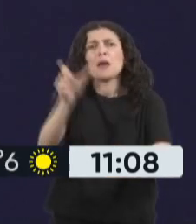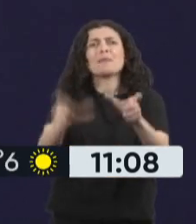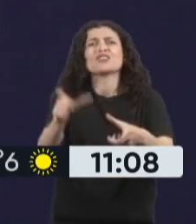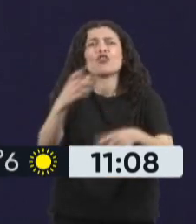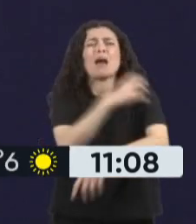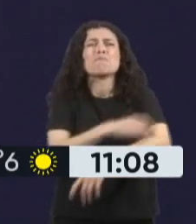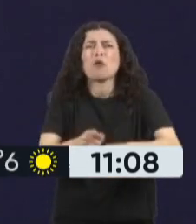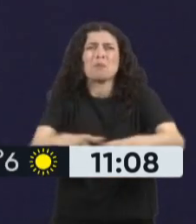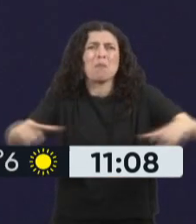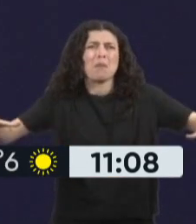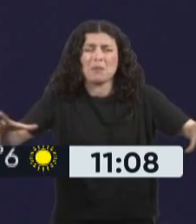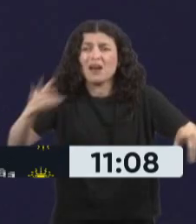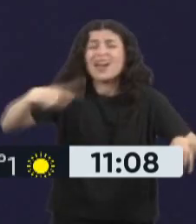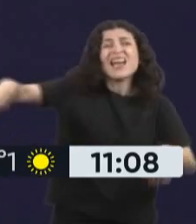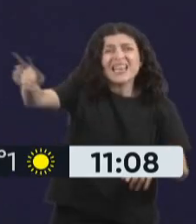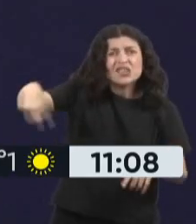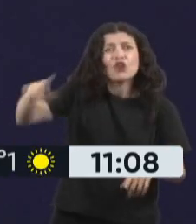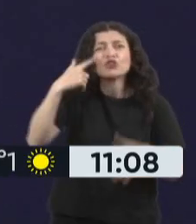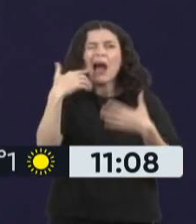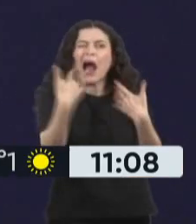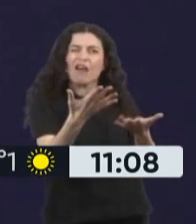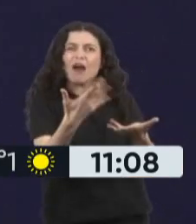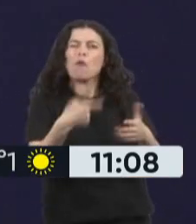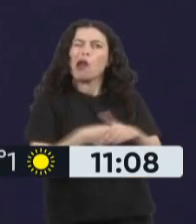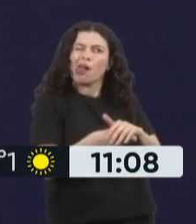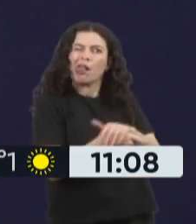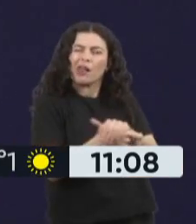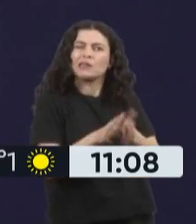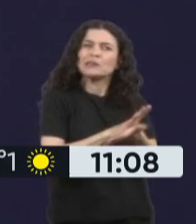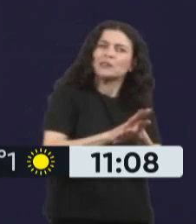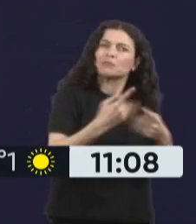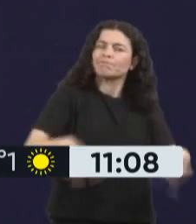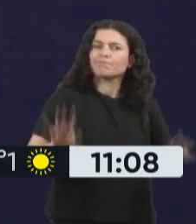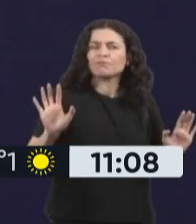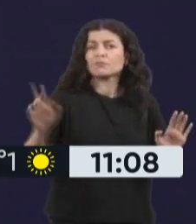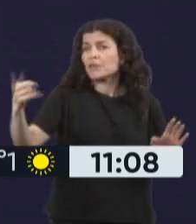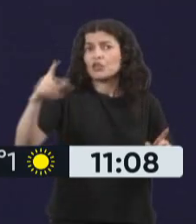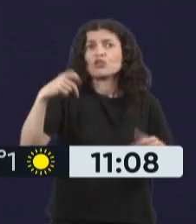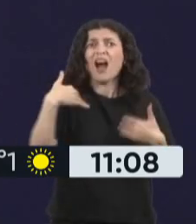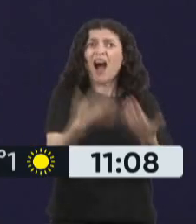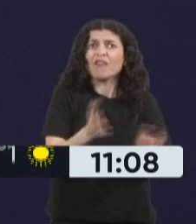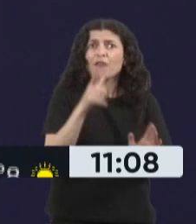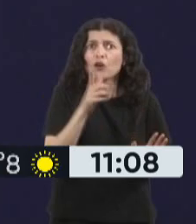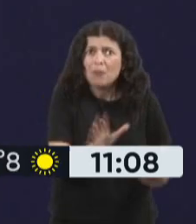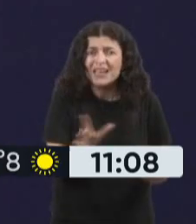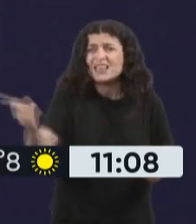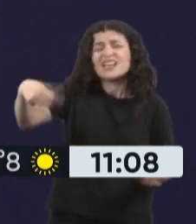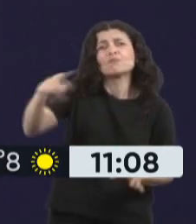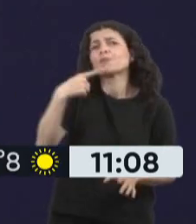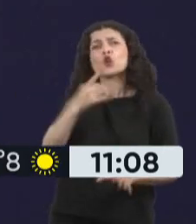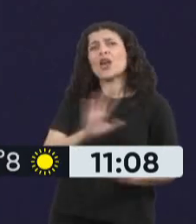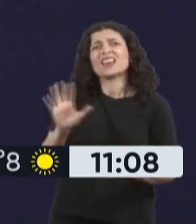de la corrupción, quienes se definen como pro corrupción, evidentemente no entienden lo que ha pasado en la